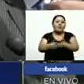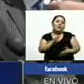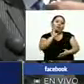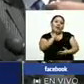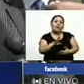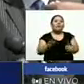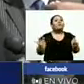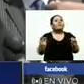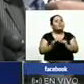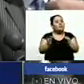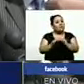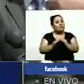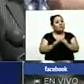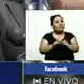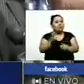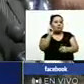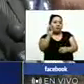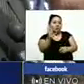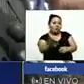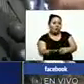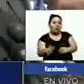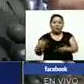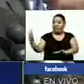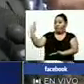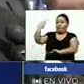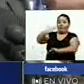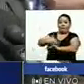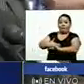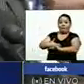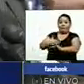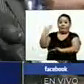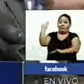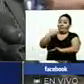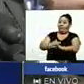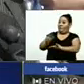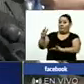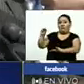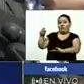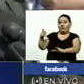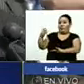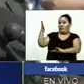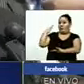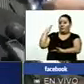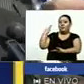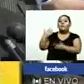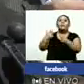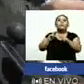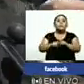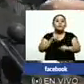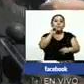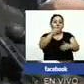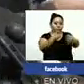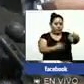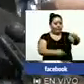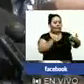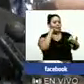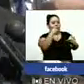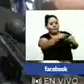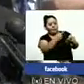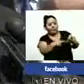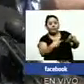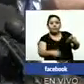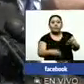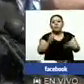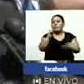que había ciertos obstáculos de parte del ministerio anterior, pero de hecho según los documentos que hemos revisado incluso